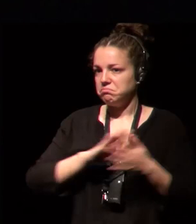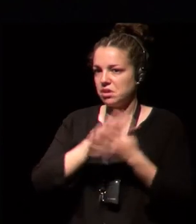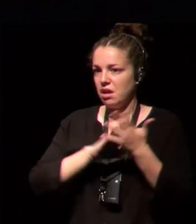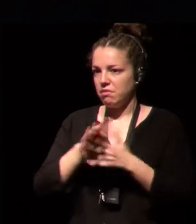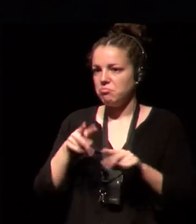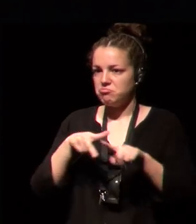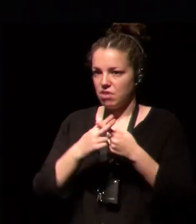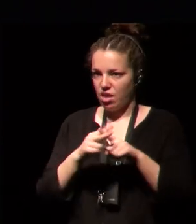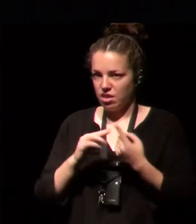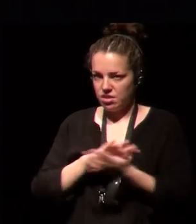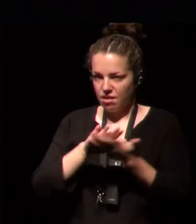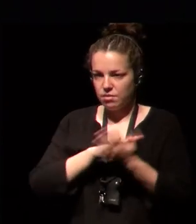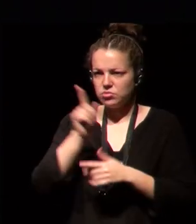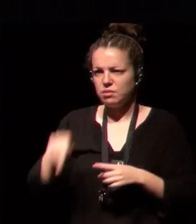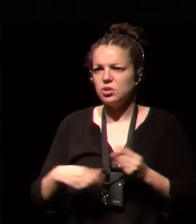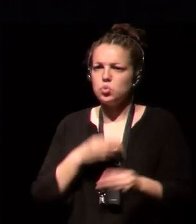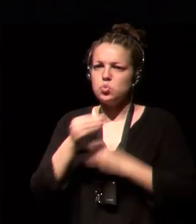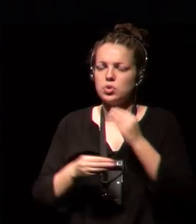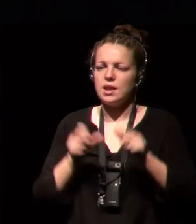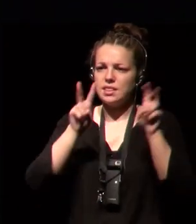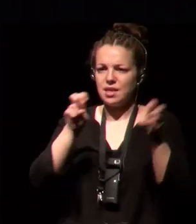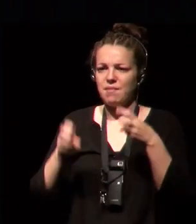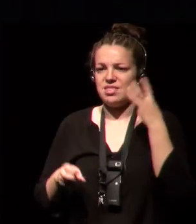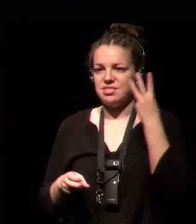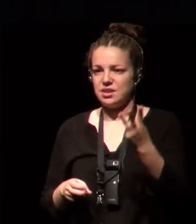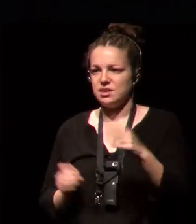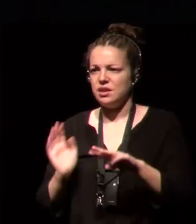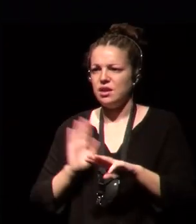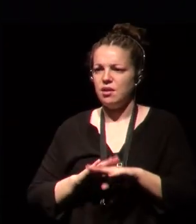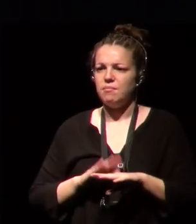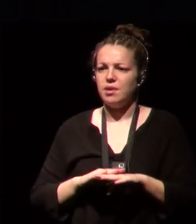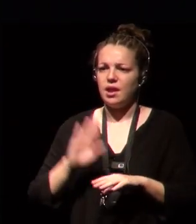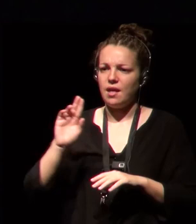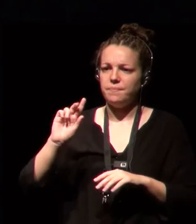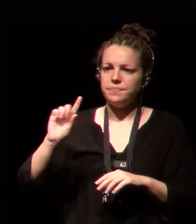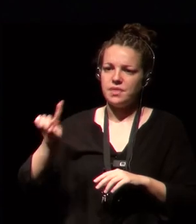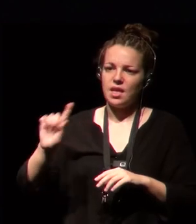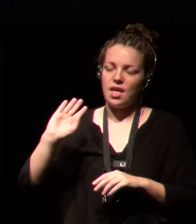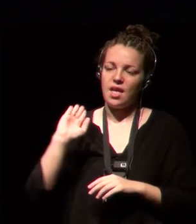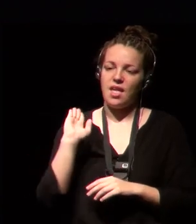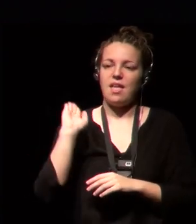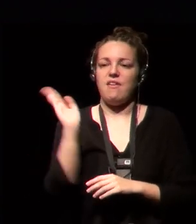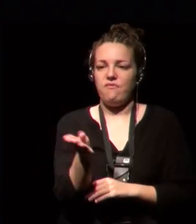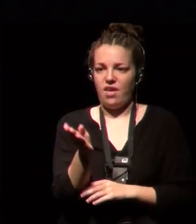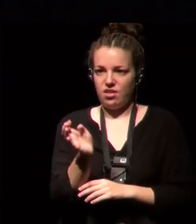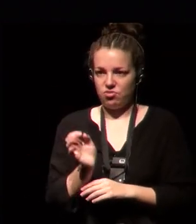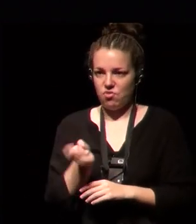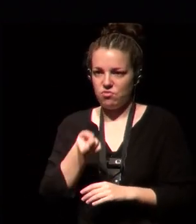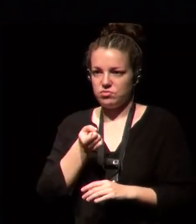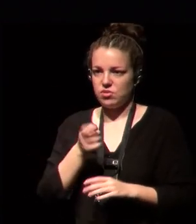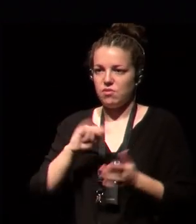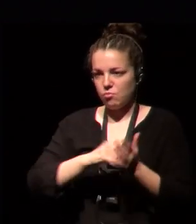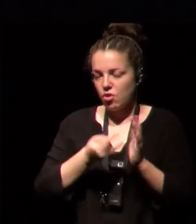tres temas para amplificar los impactos, los efectos de los proyectos que llevamos a cabo.